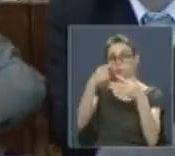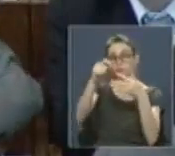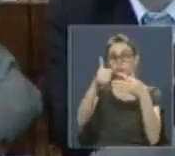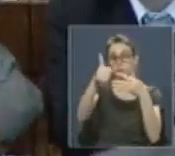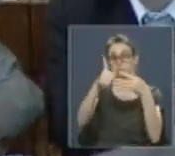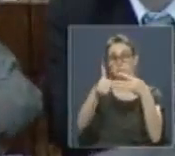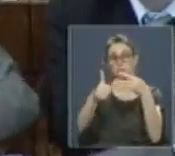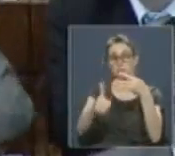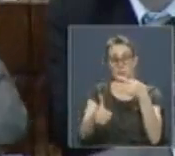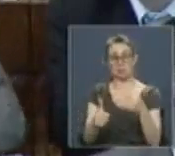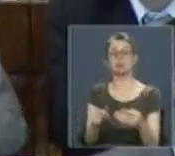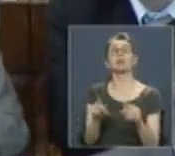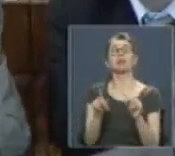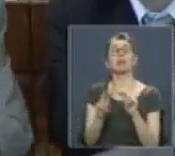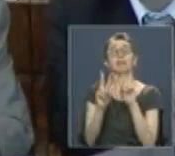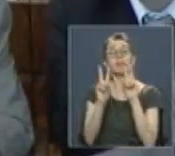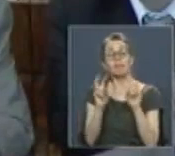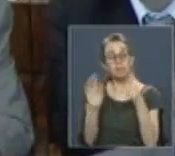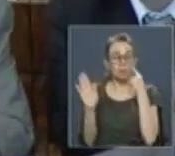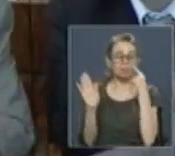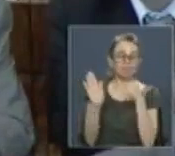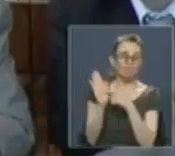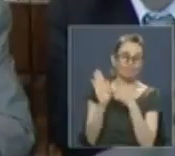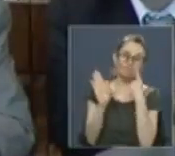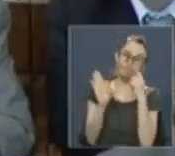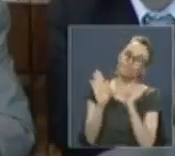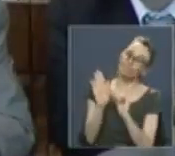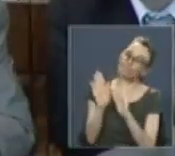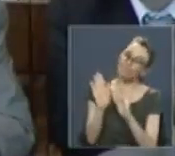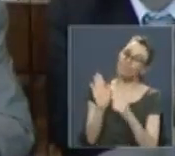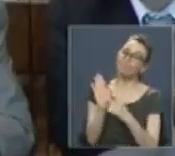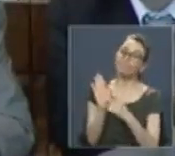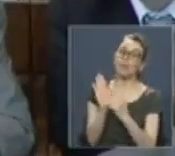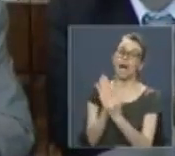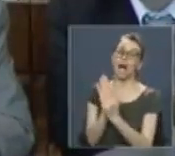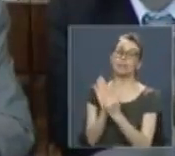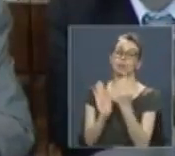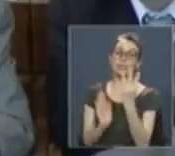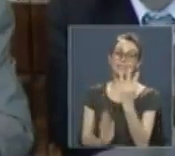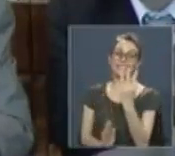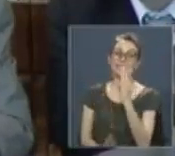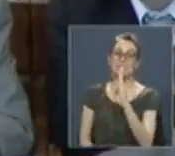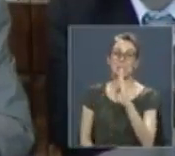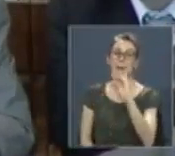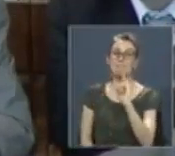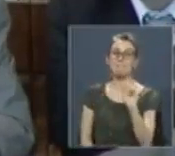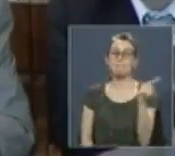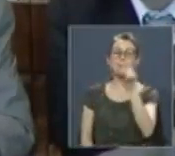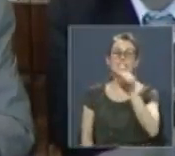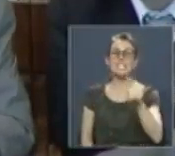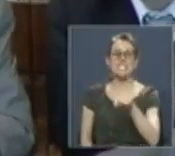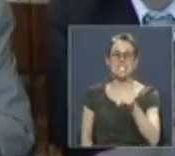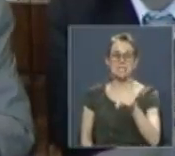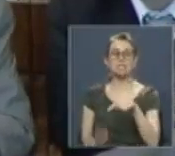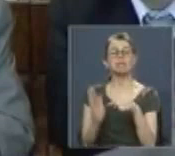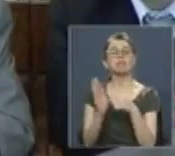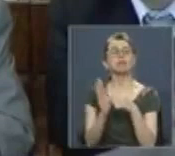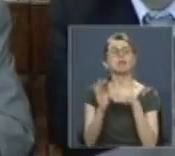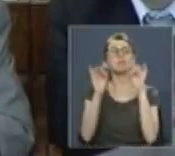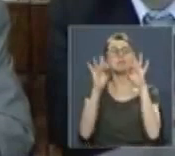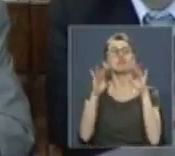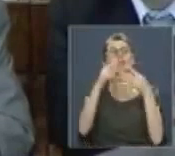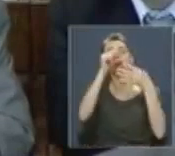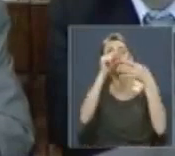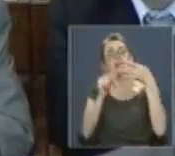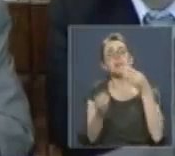No obstante, el punto que nos merece reparo apunta al artículo 3 bis, por el cual se establece una serie de